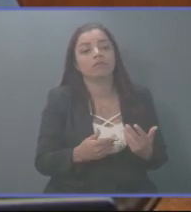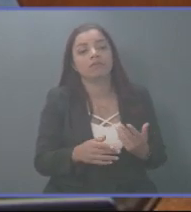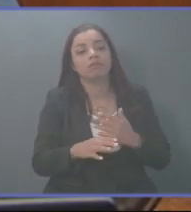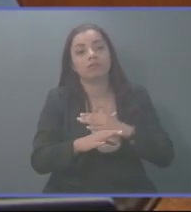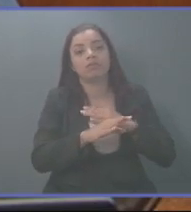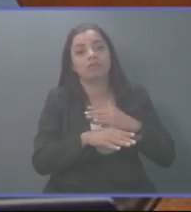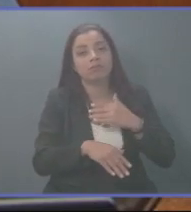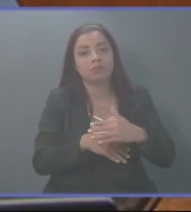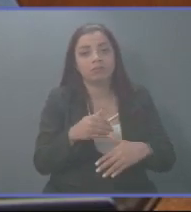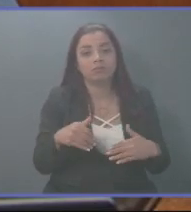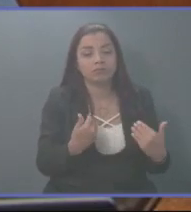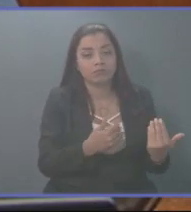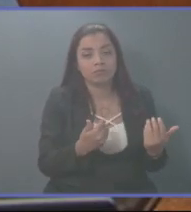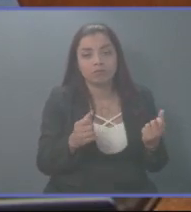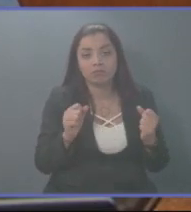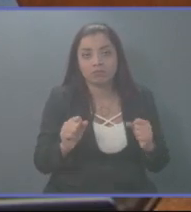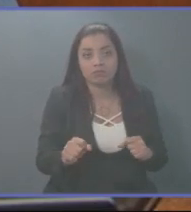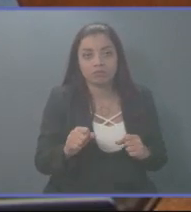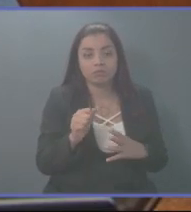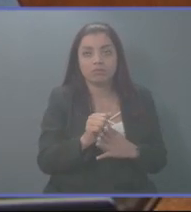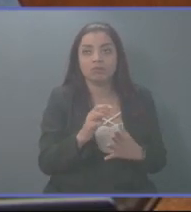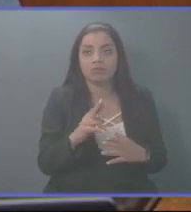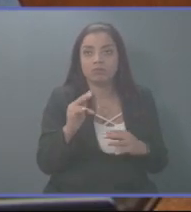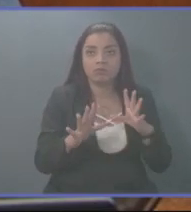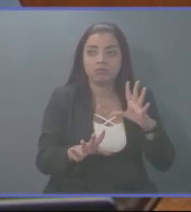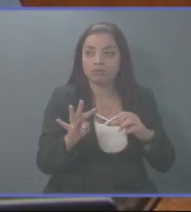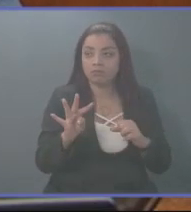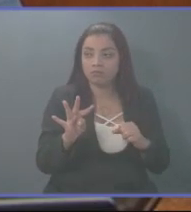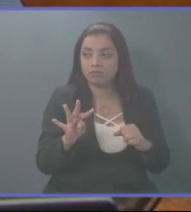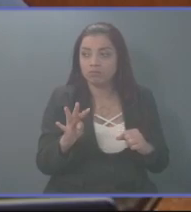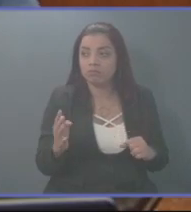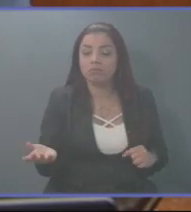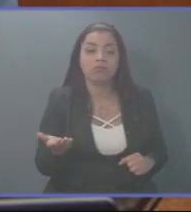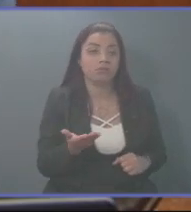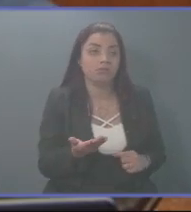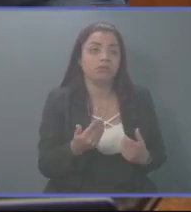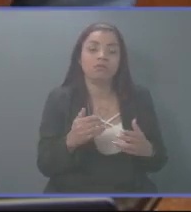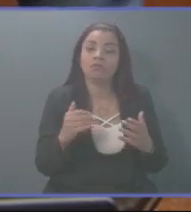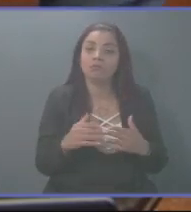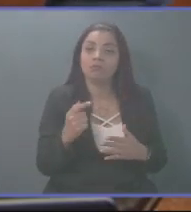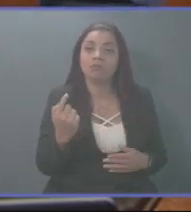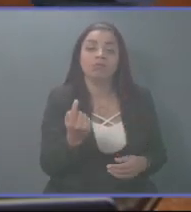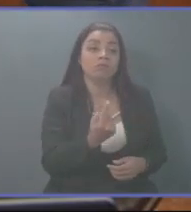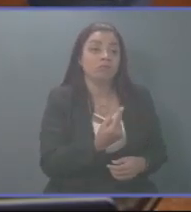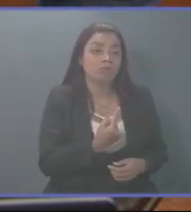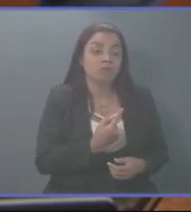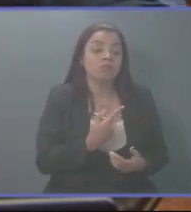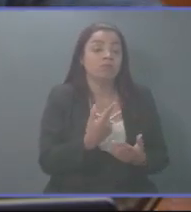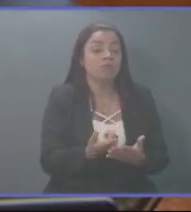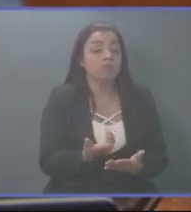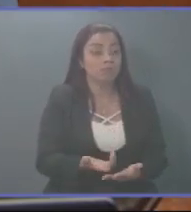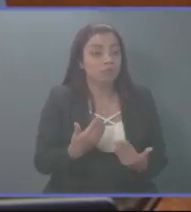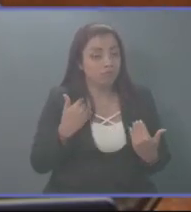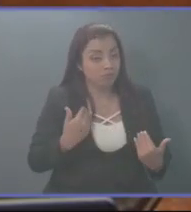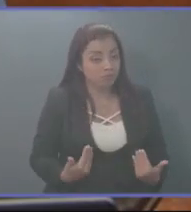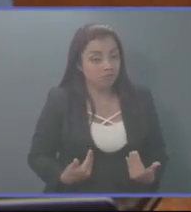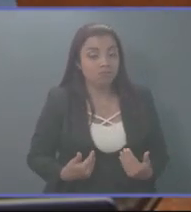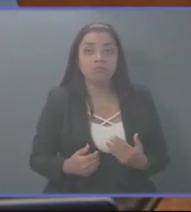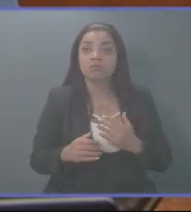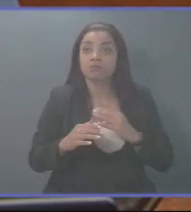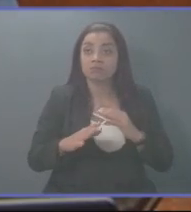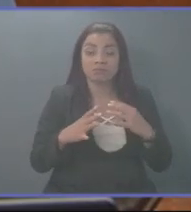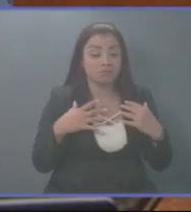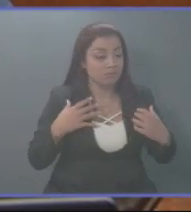y posesiones. Artículo 14. Las personas desplazadas tendrán derecho a la protección